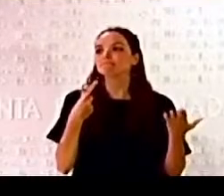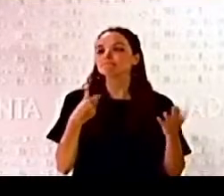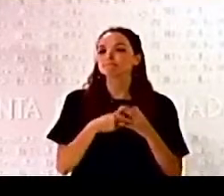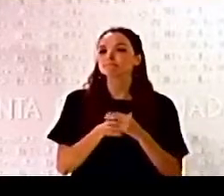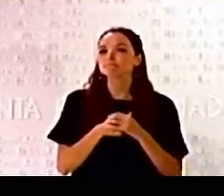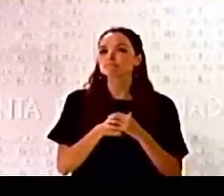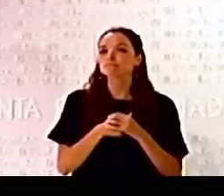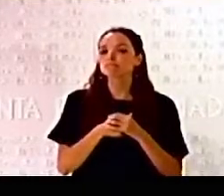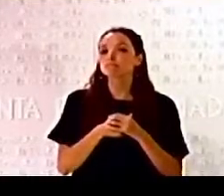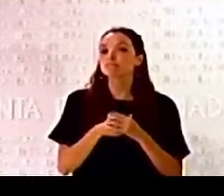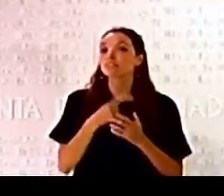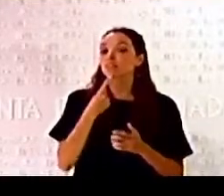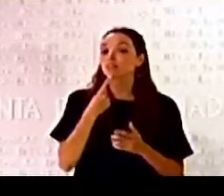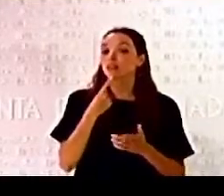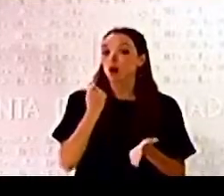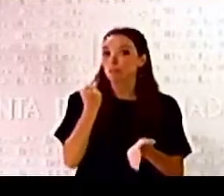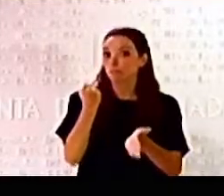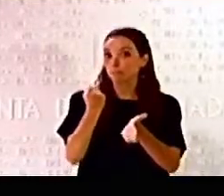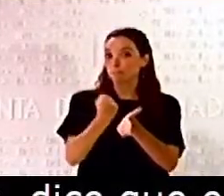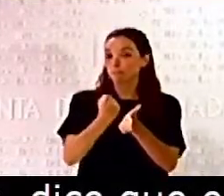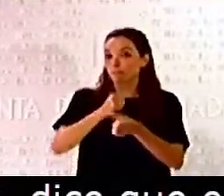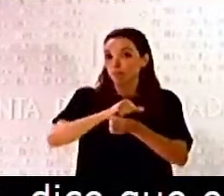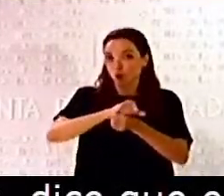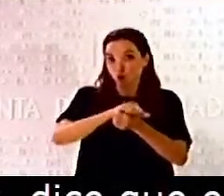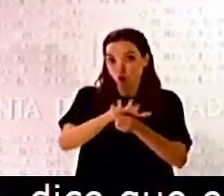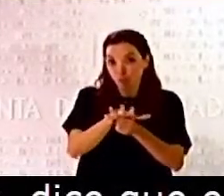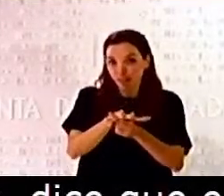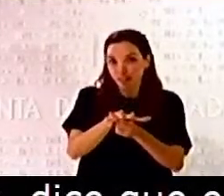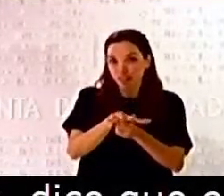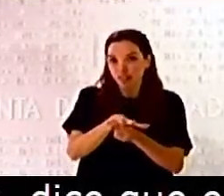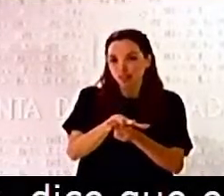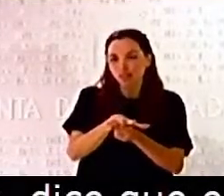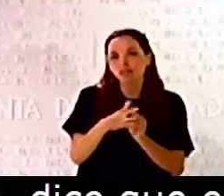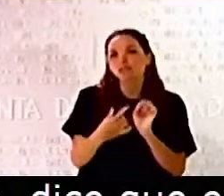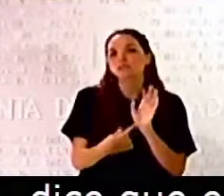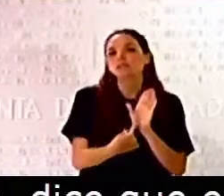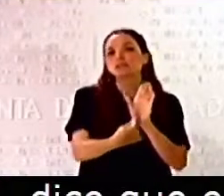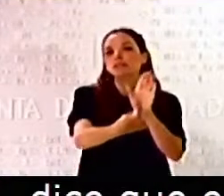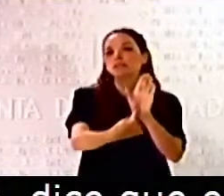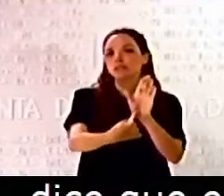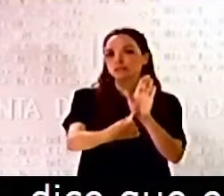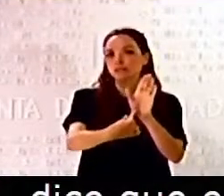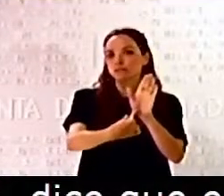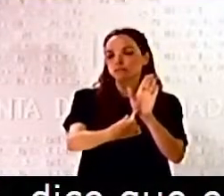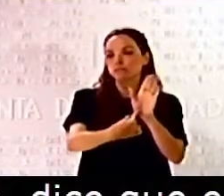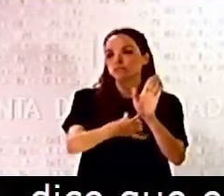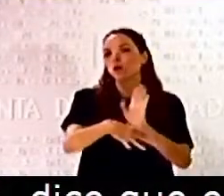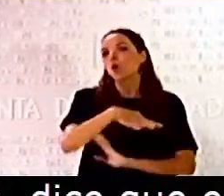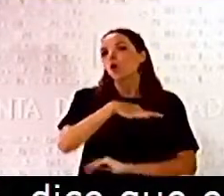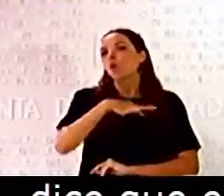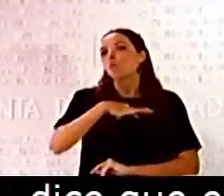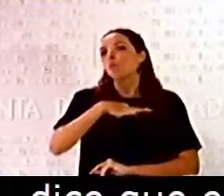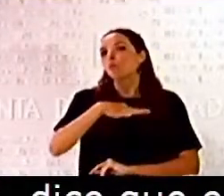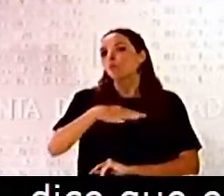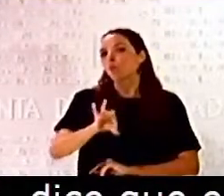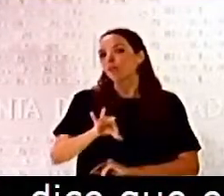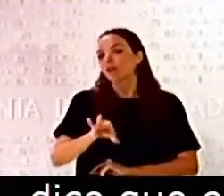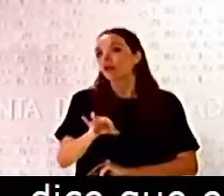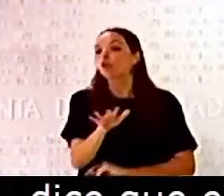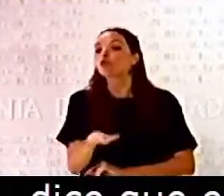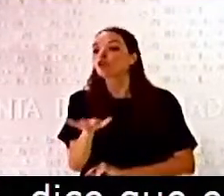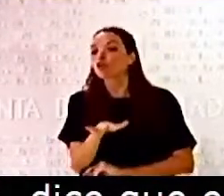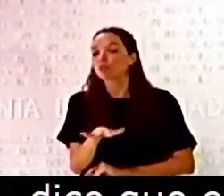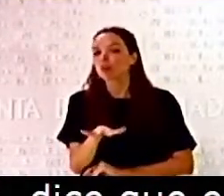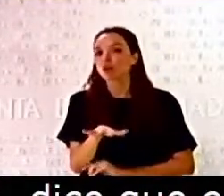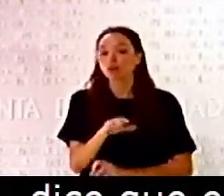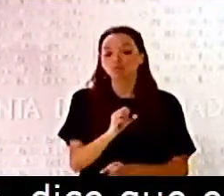que el pasaporte COVID se puede exhibir en la hostelería y la